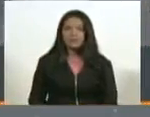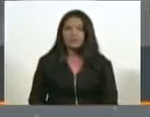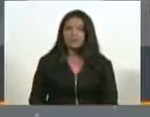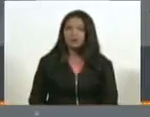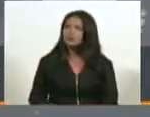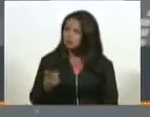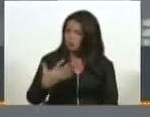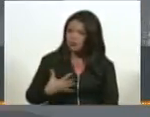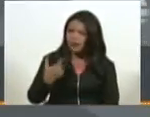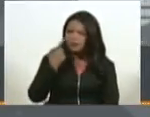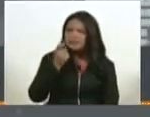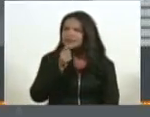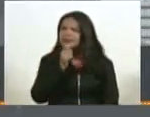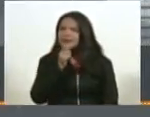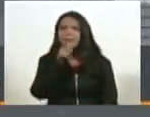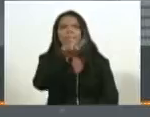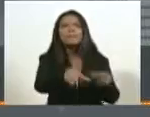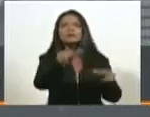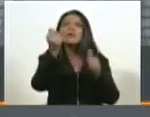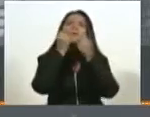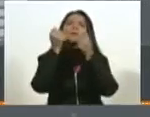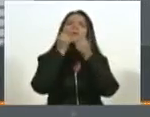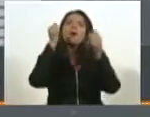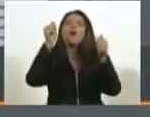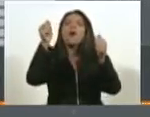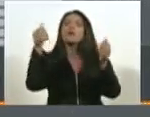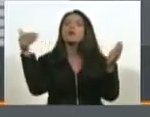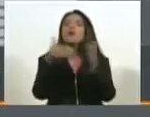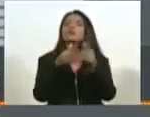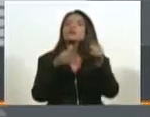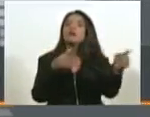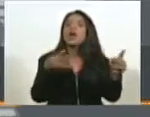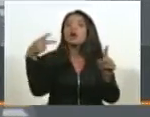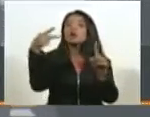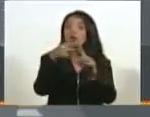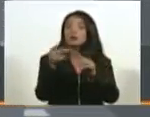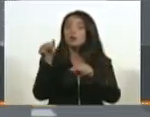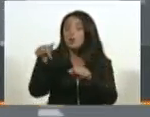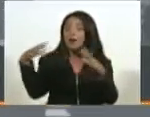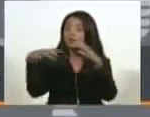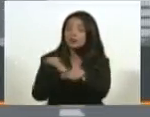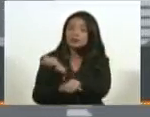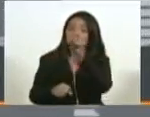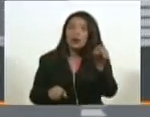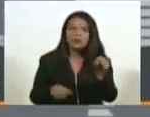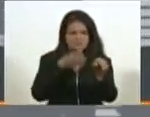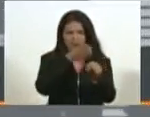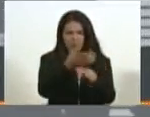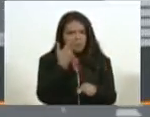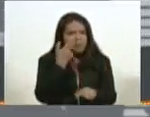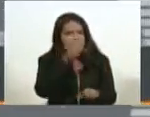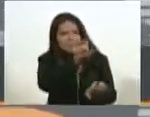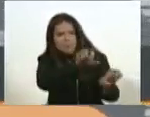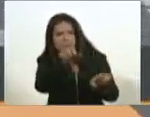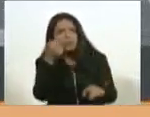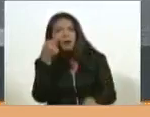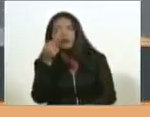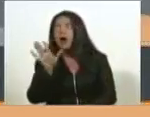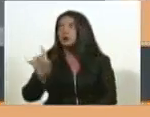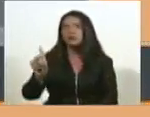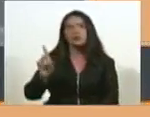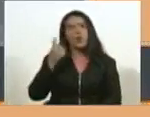¿Usted quiere ver quiénes están protestando contra usted en el hotel donde usted va a llegar esta noche? Vamos a pasar por ahí. Yo le dije, no,